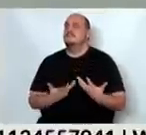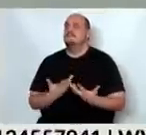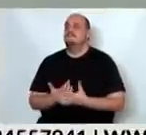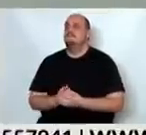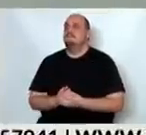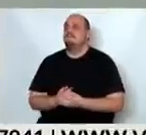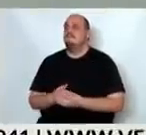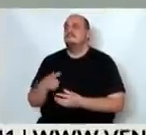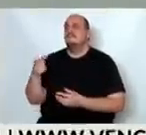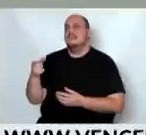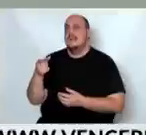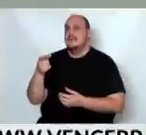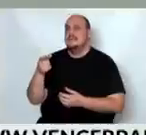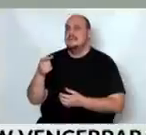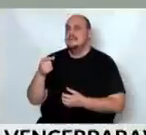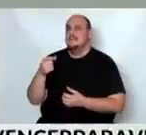él tuvo varios intentos.